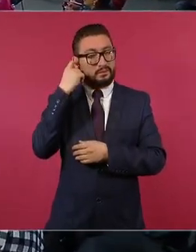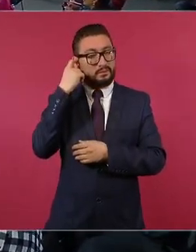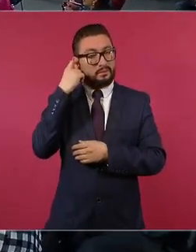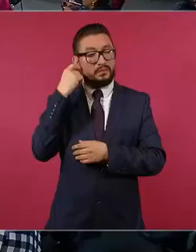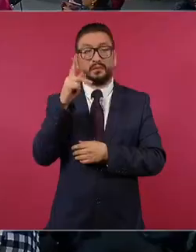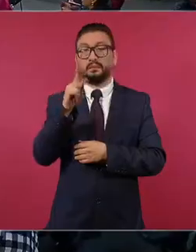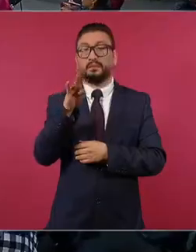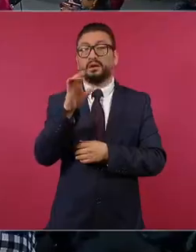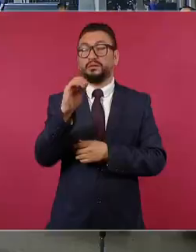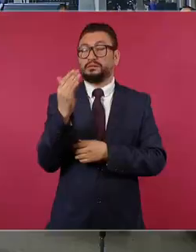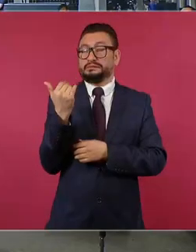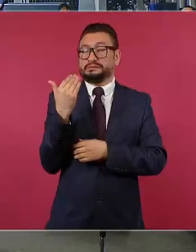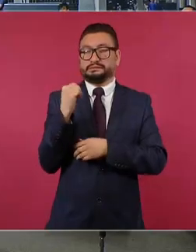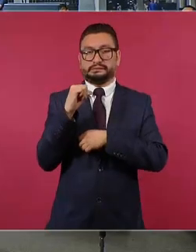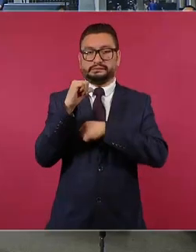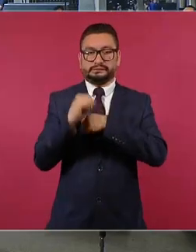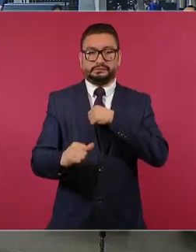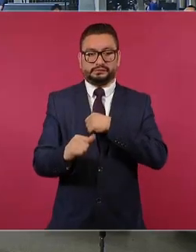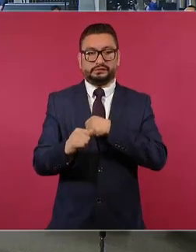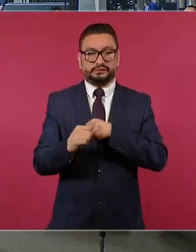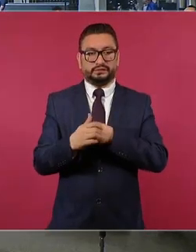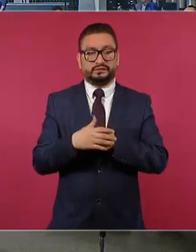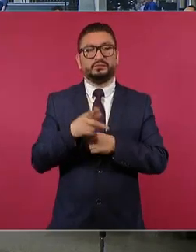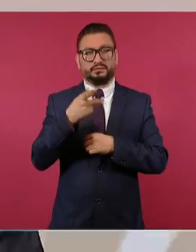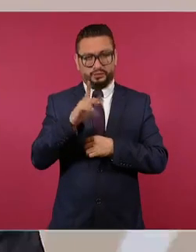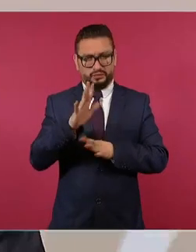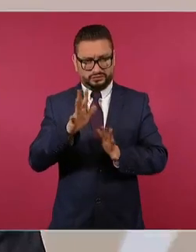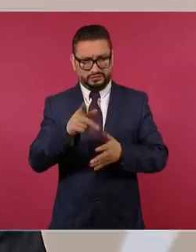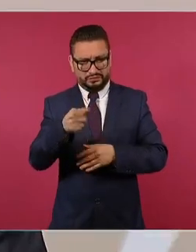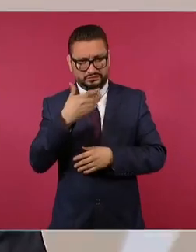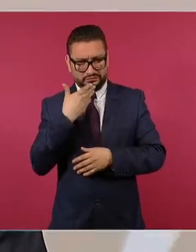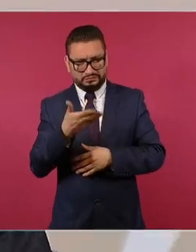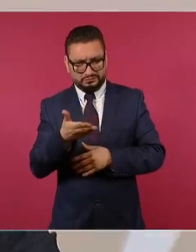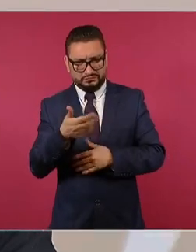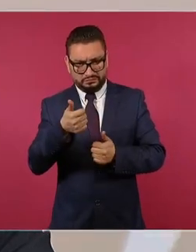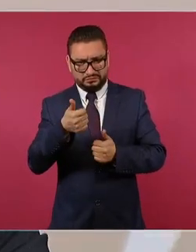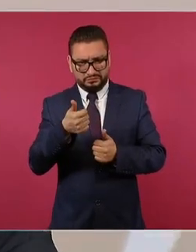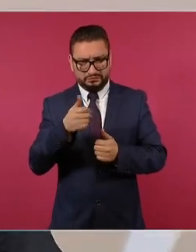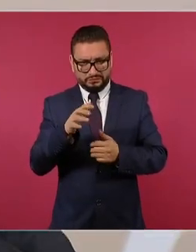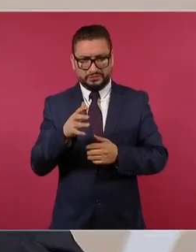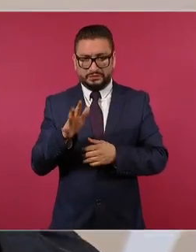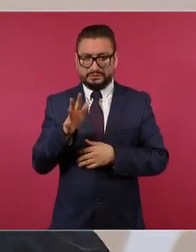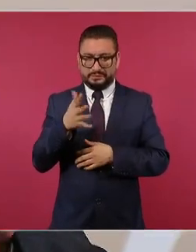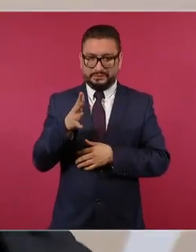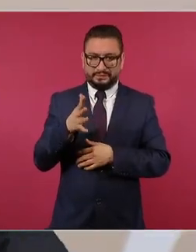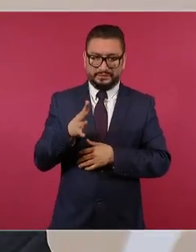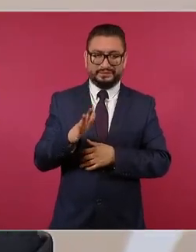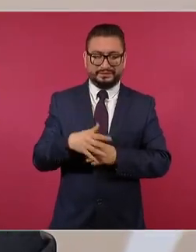recién operado y pero ya está bastante bien.